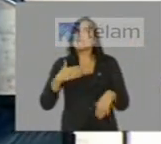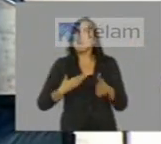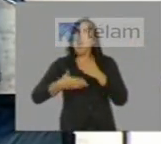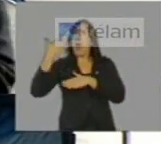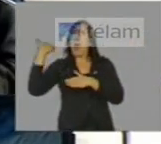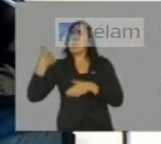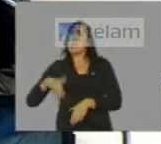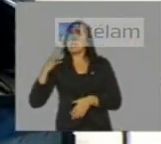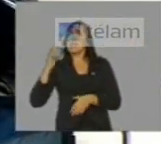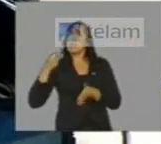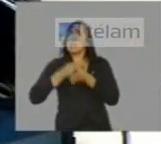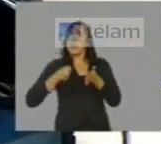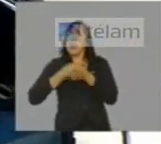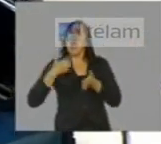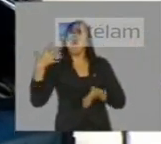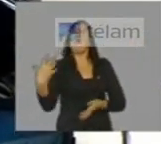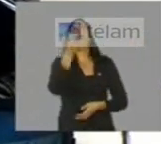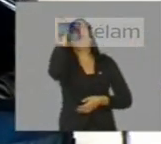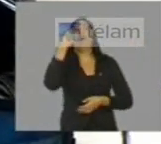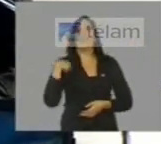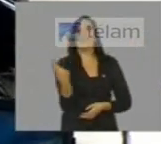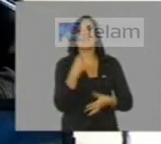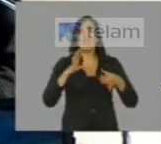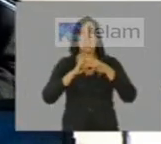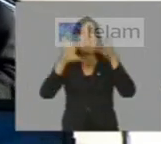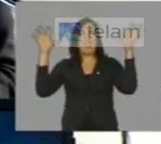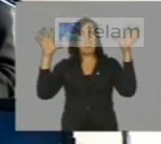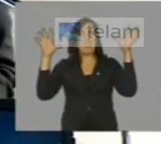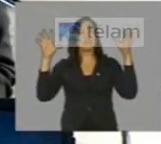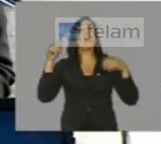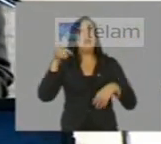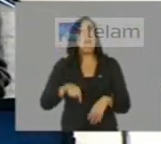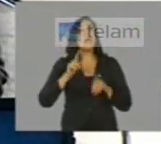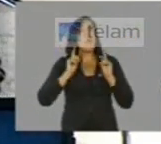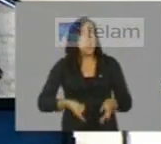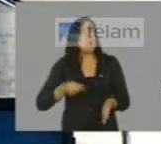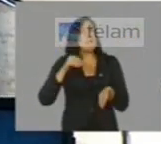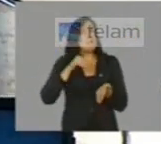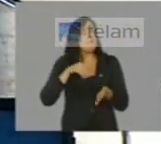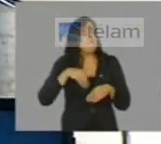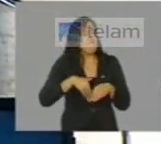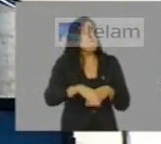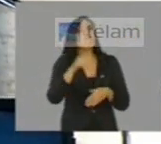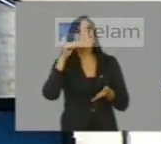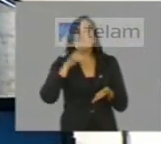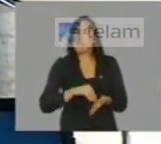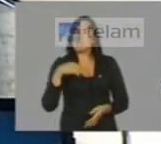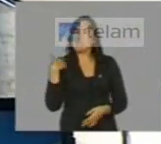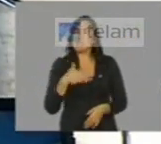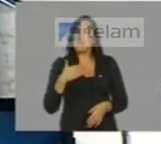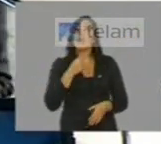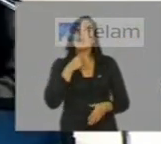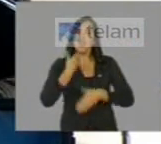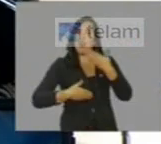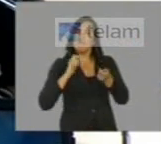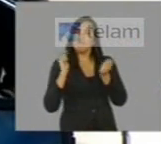construir y conseguir, pero que mucho más nos costó y nos va a costar profundizar. Porque